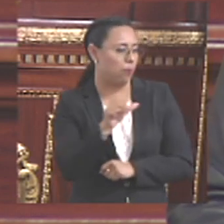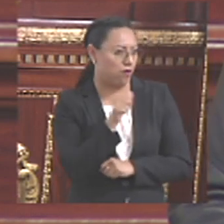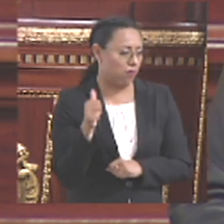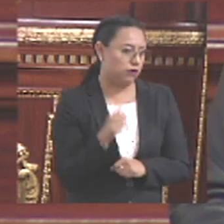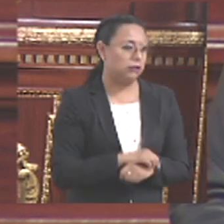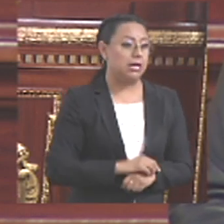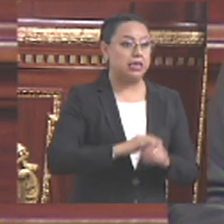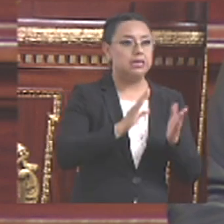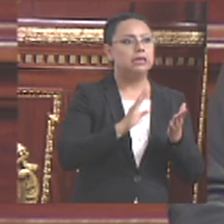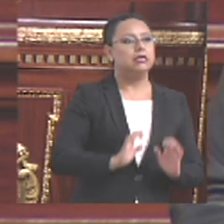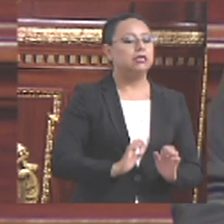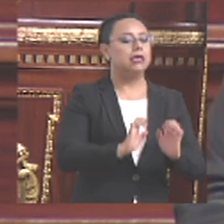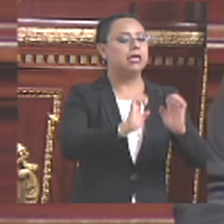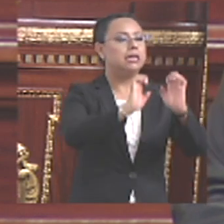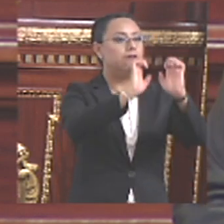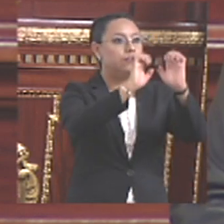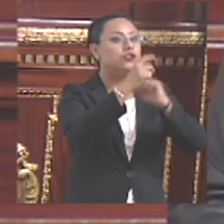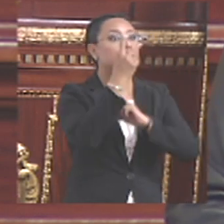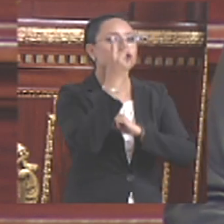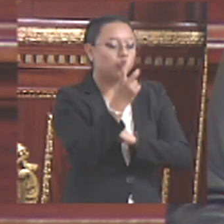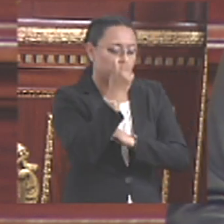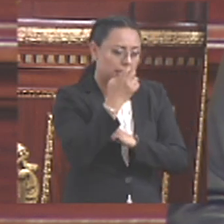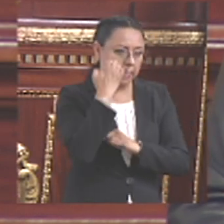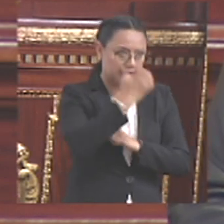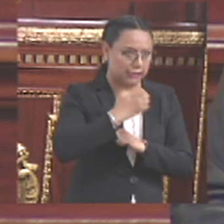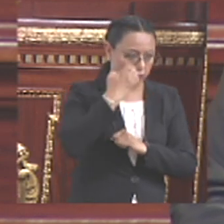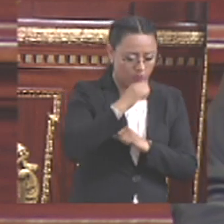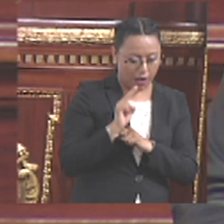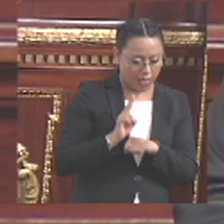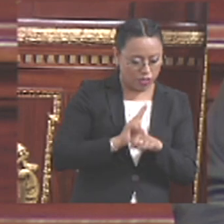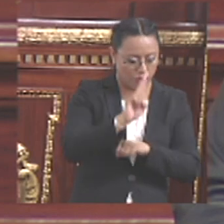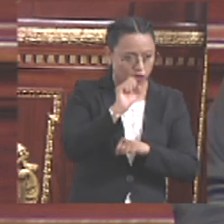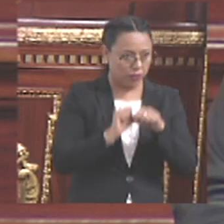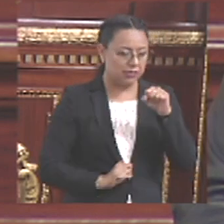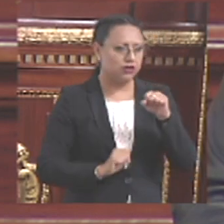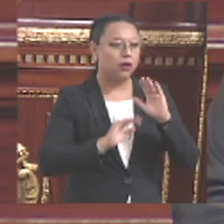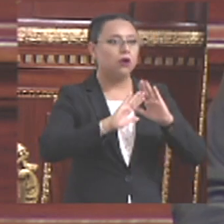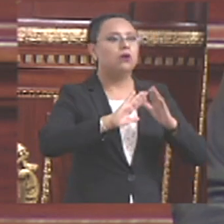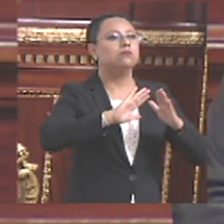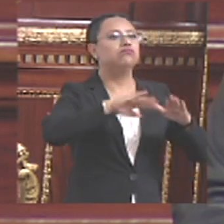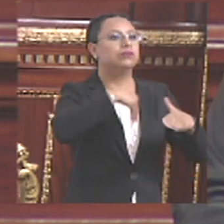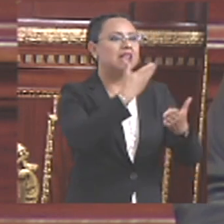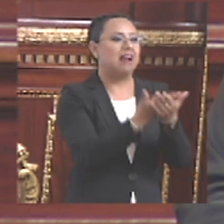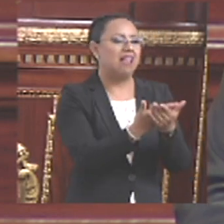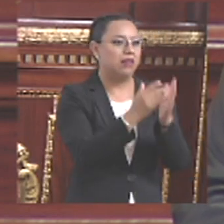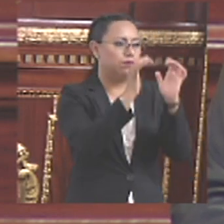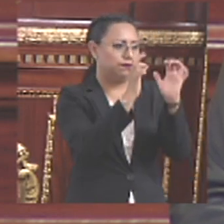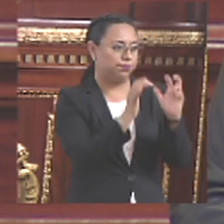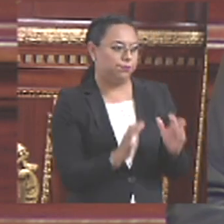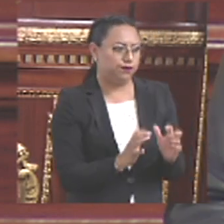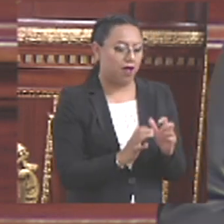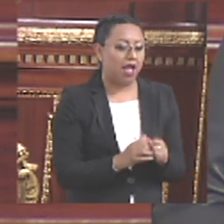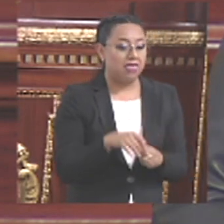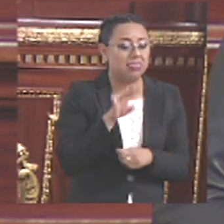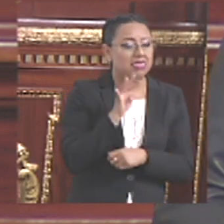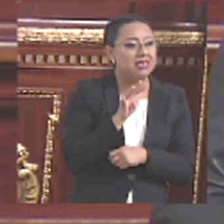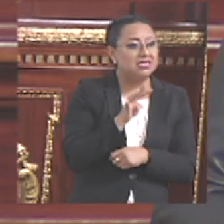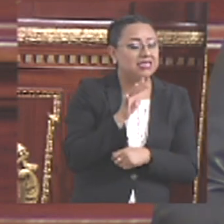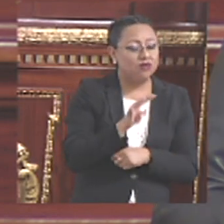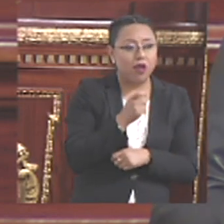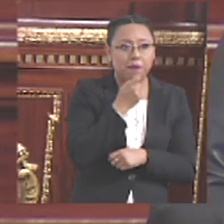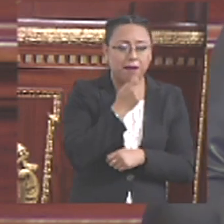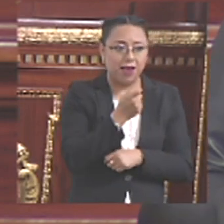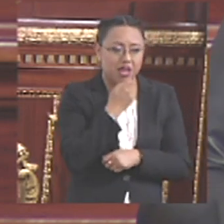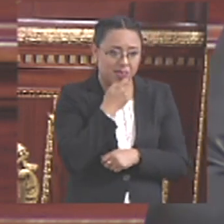de 2 edificios del colegio, norte y sur, donde 19 menores de edad y 7 adultos perdieron la